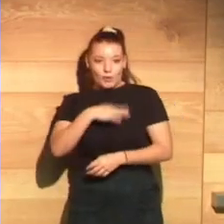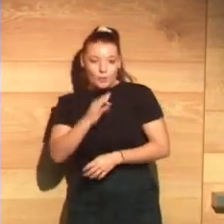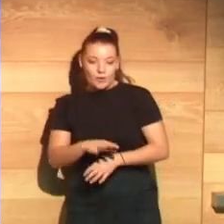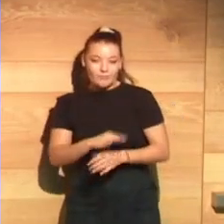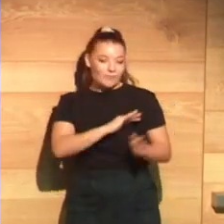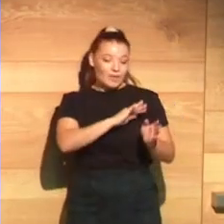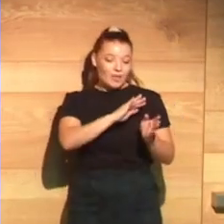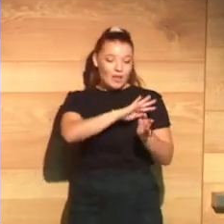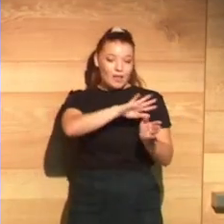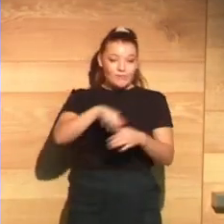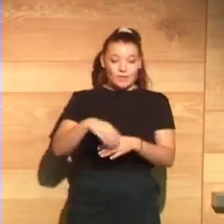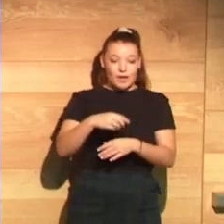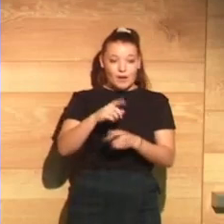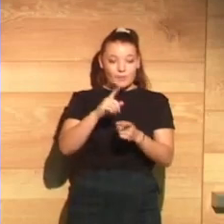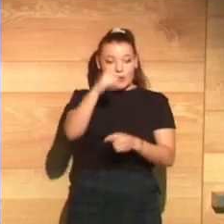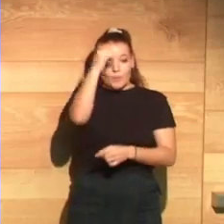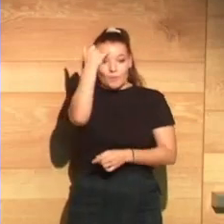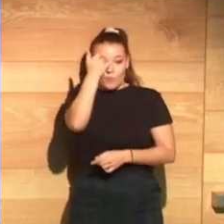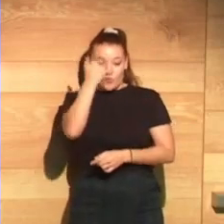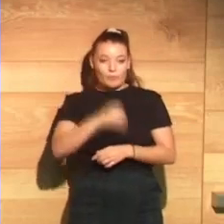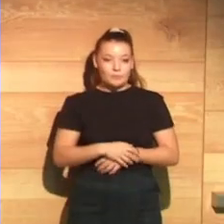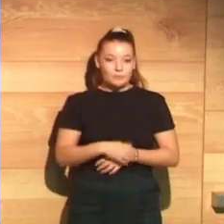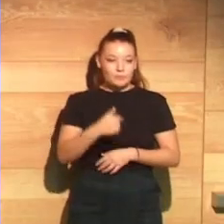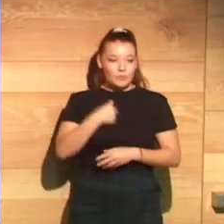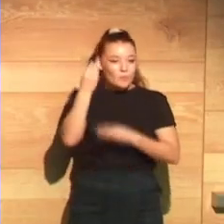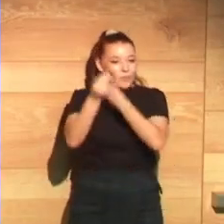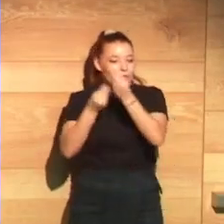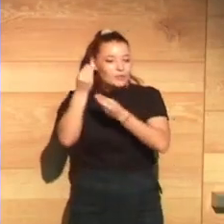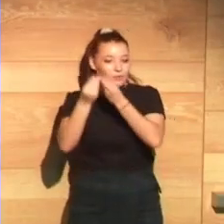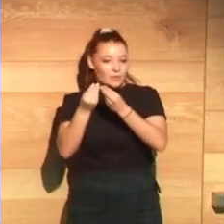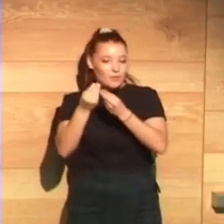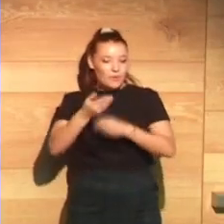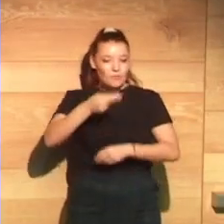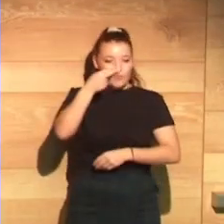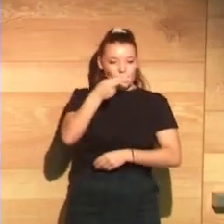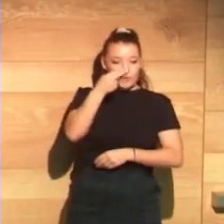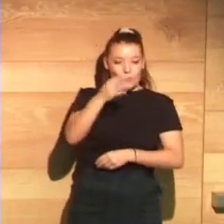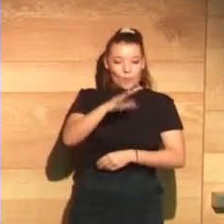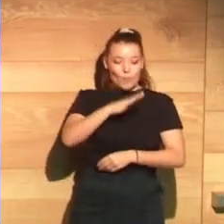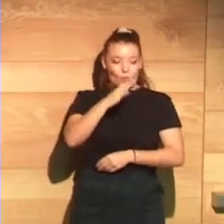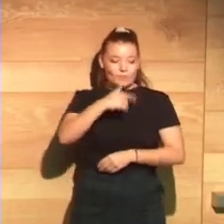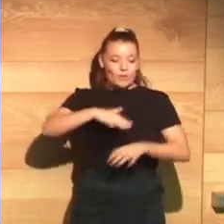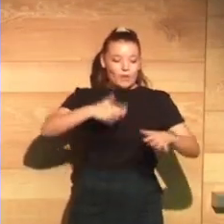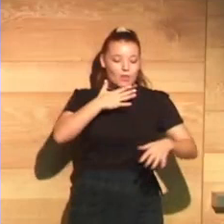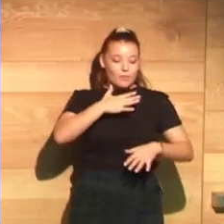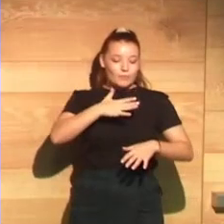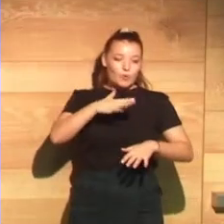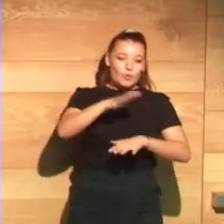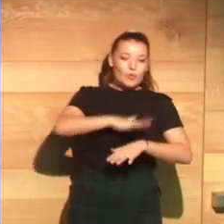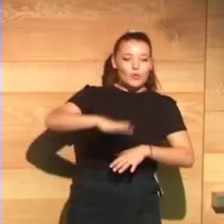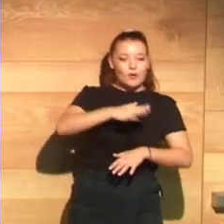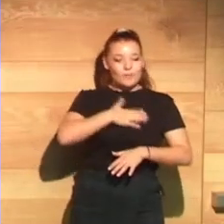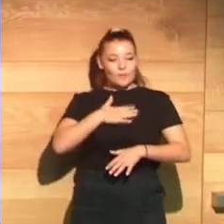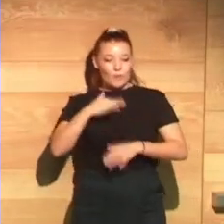al final se cambió por Bowie, y que a mí me pareció interesante porque me sacaba un poco de mi zona de confort, de